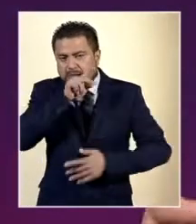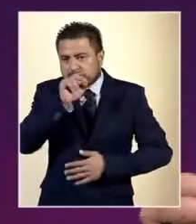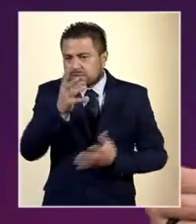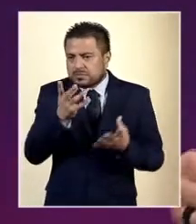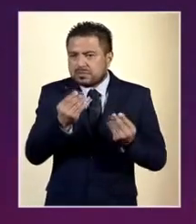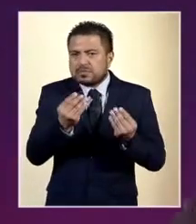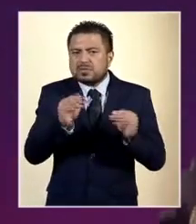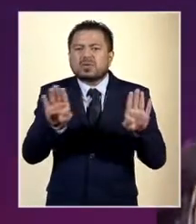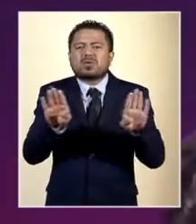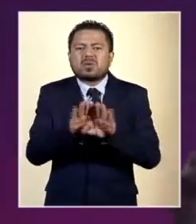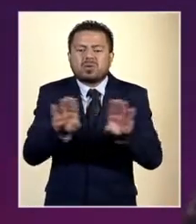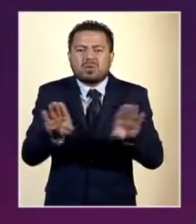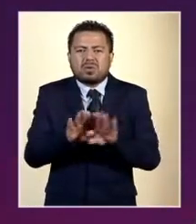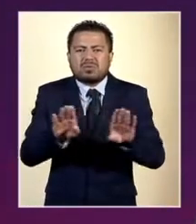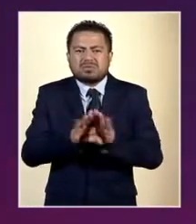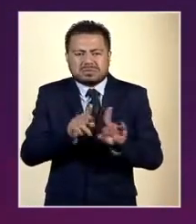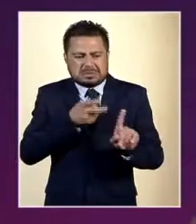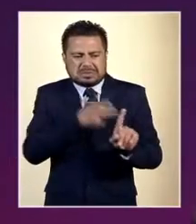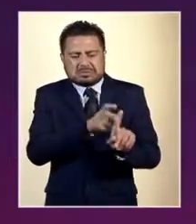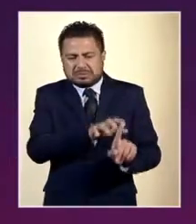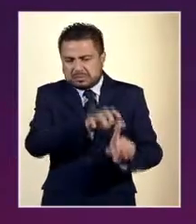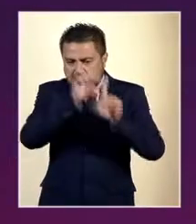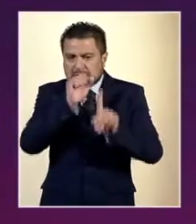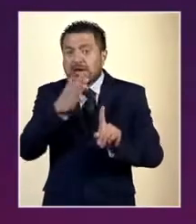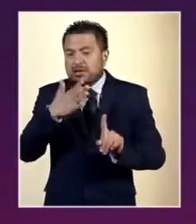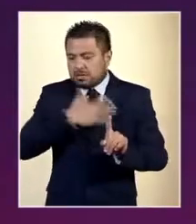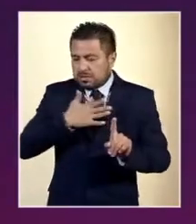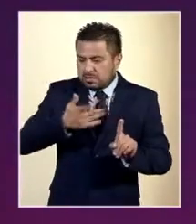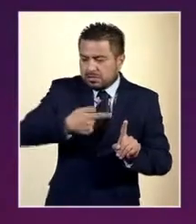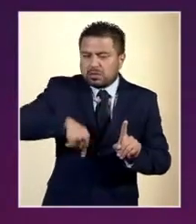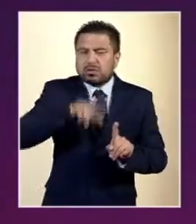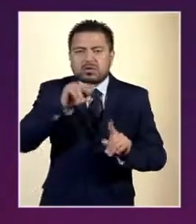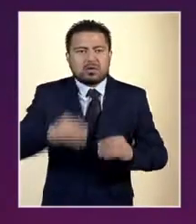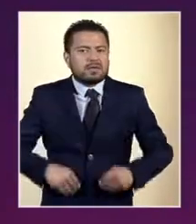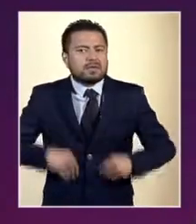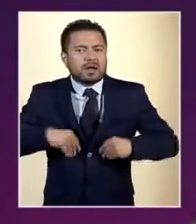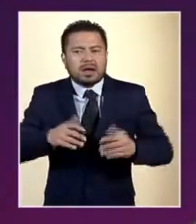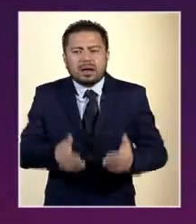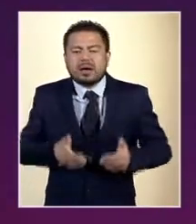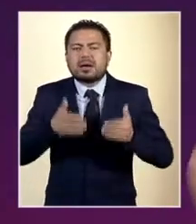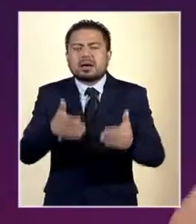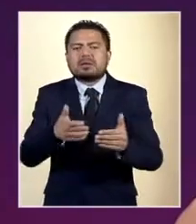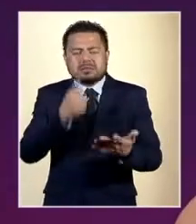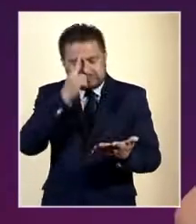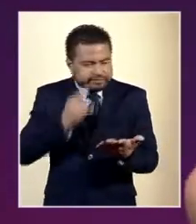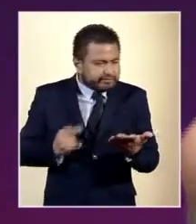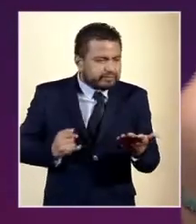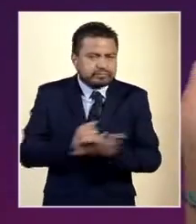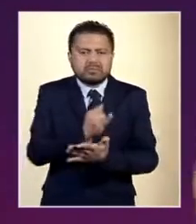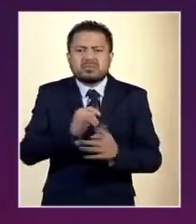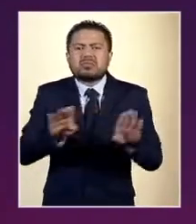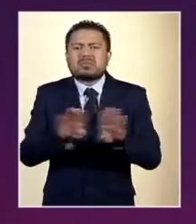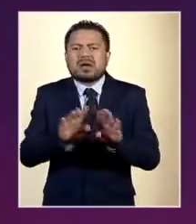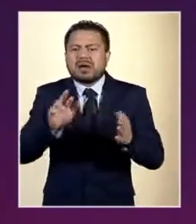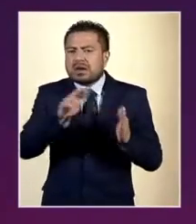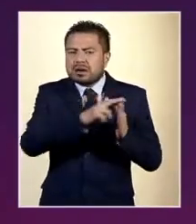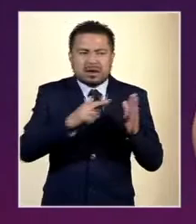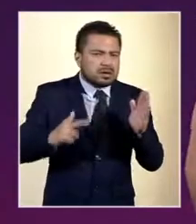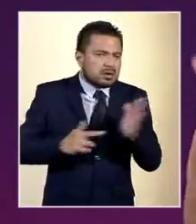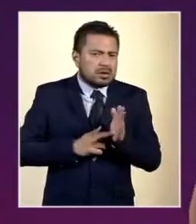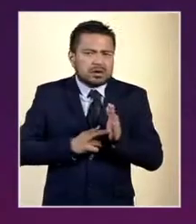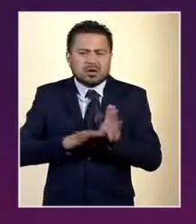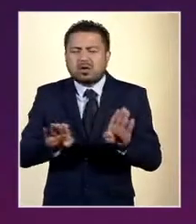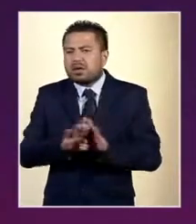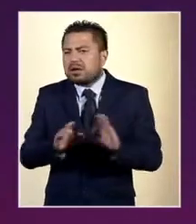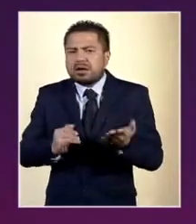mucho cómo desde esta perspectiva nuestra, digamos, de no vivir en la calle, se definen las reglas, se